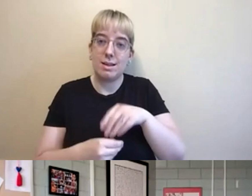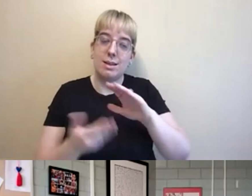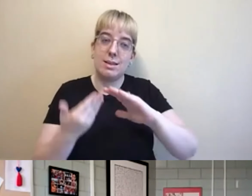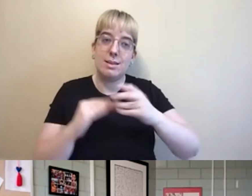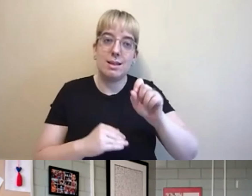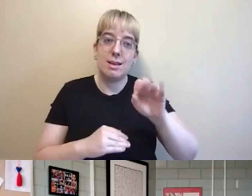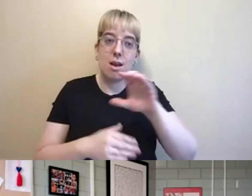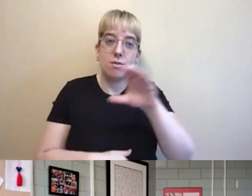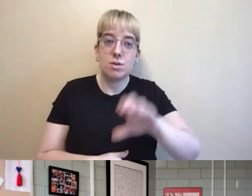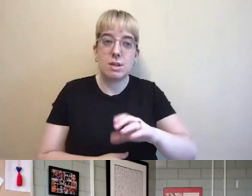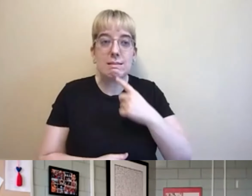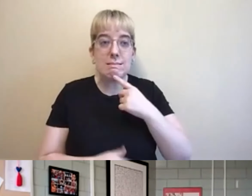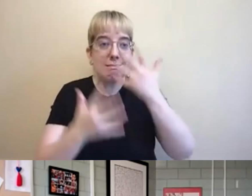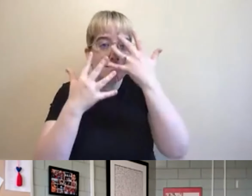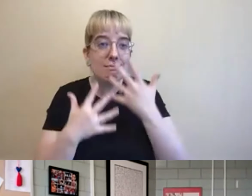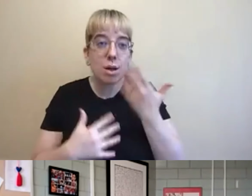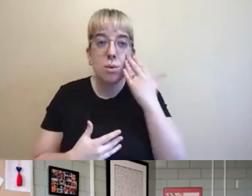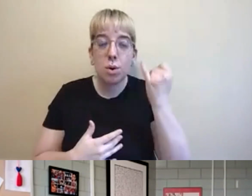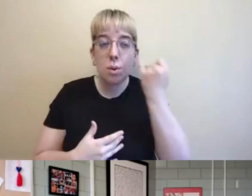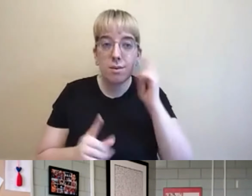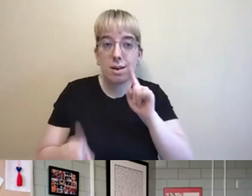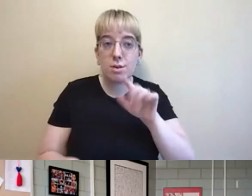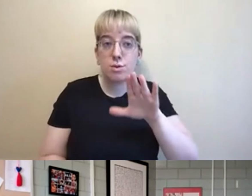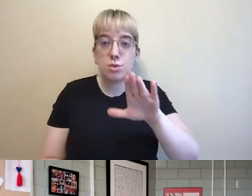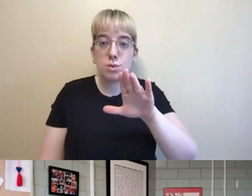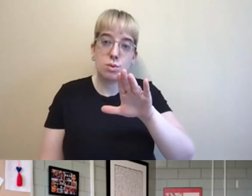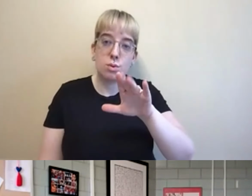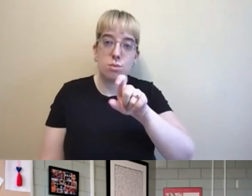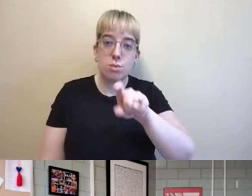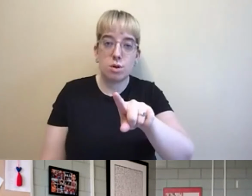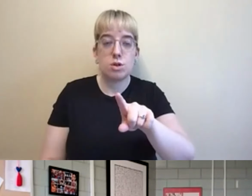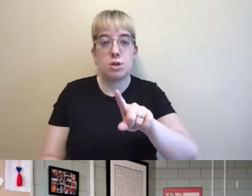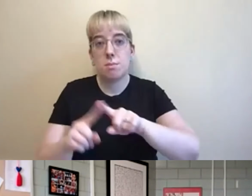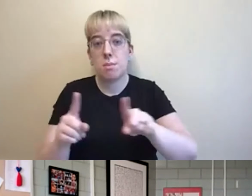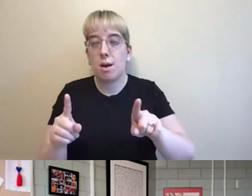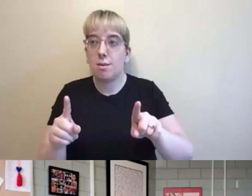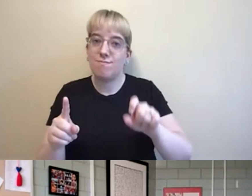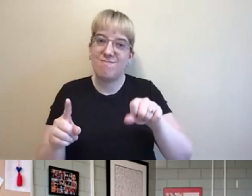your question. Ponerse en contacto con la oficina